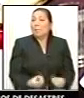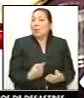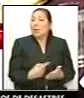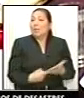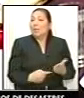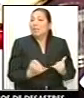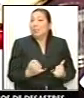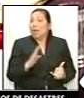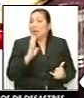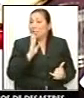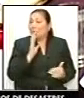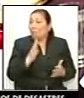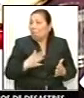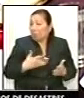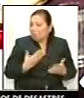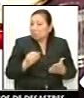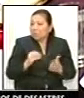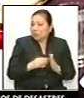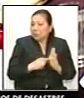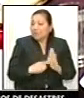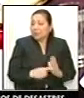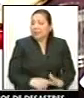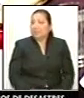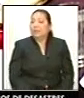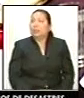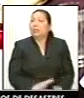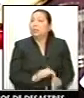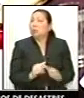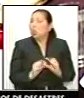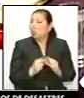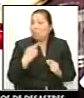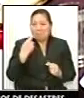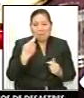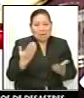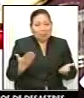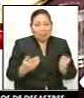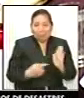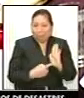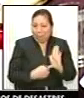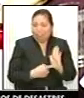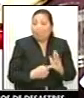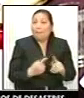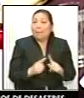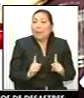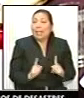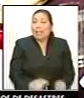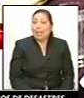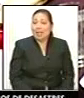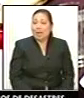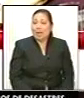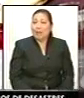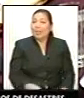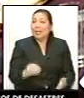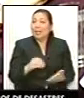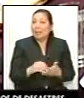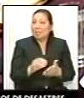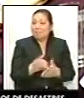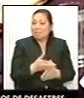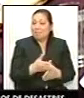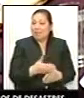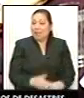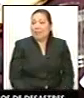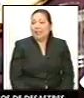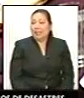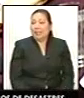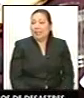si hablamos de pluralismo, puede estar, pues, presidenta, todas las bancadas representadas, pero a la vez se aplica la proporcionalidad.